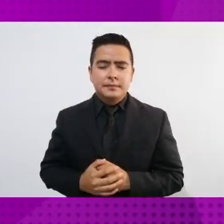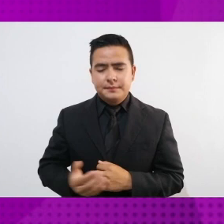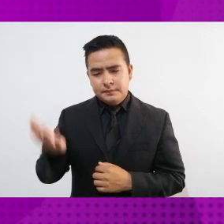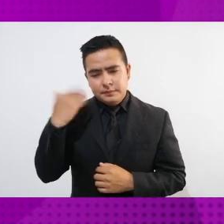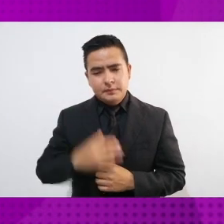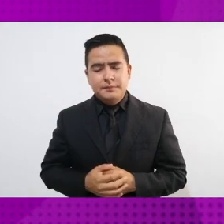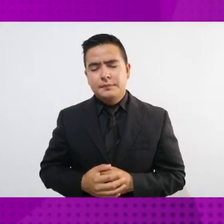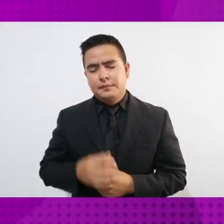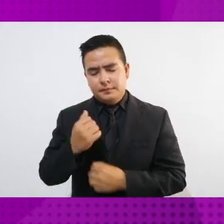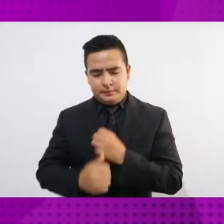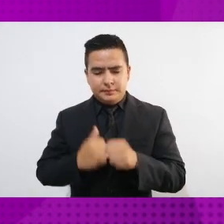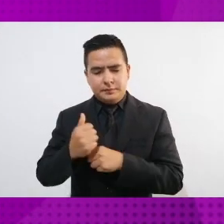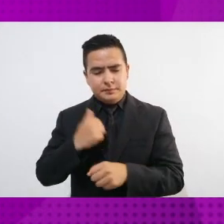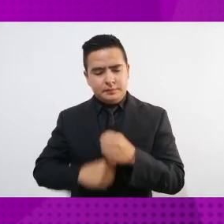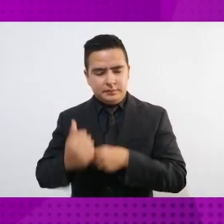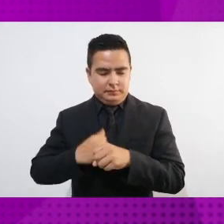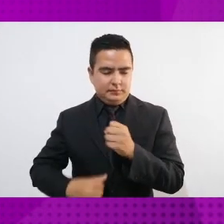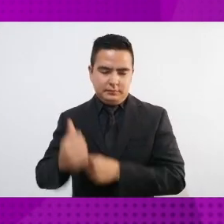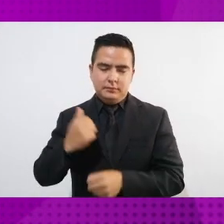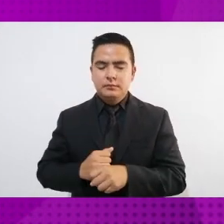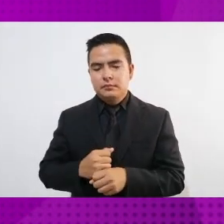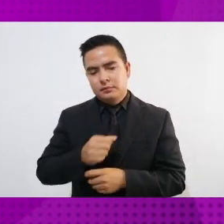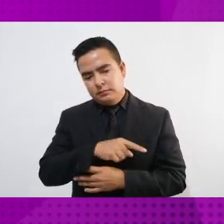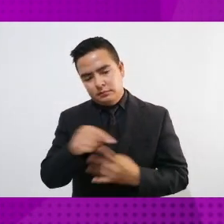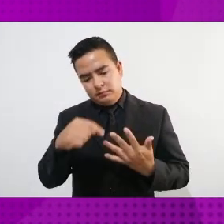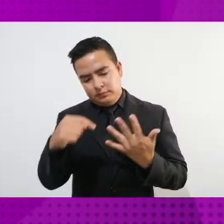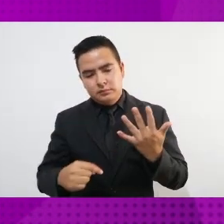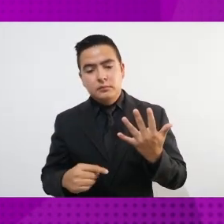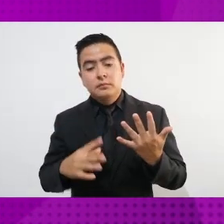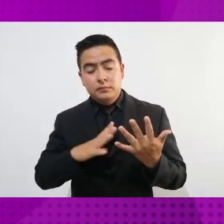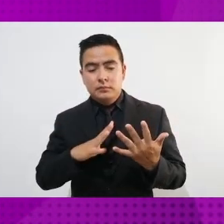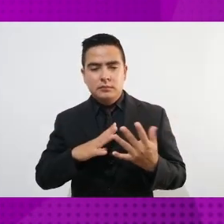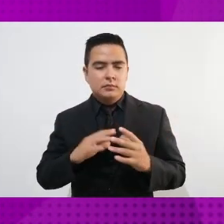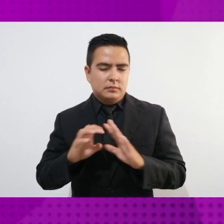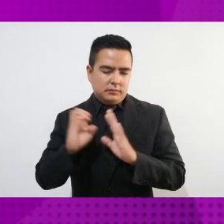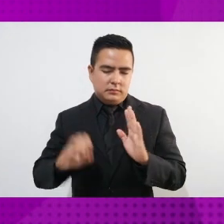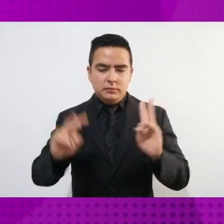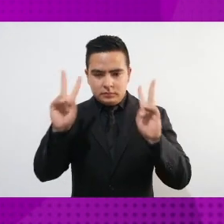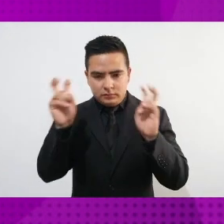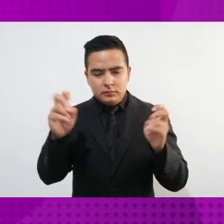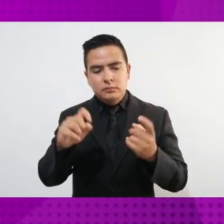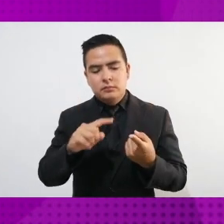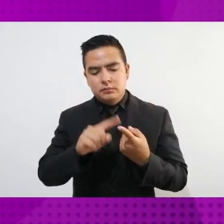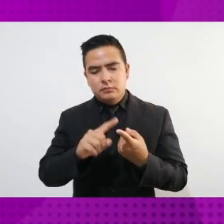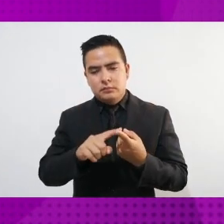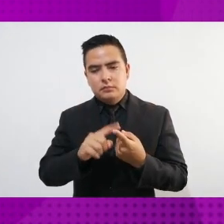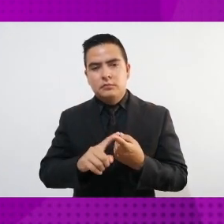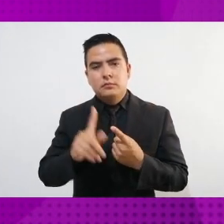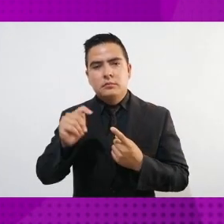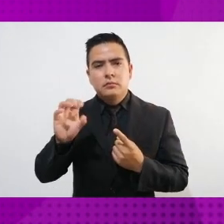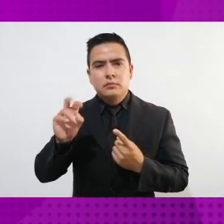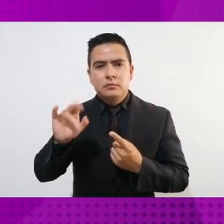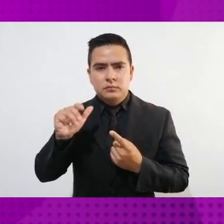pasado, y que después se fueron consolidando. Una de ellas fue la teoría de la democracia, ¿no? Pero también Kelsen